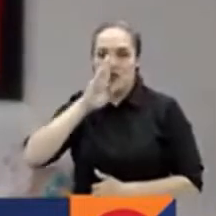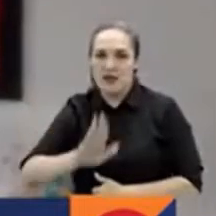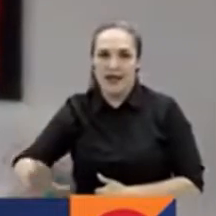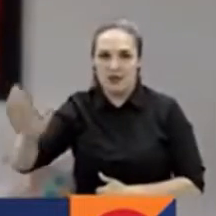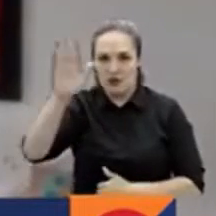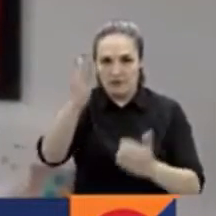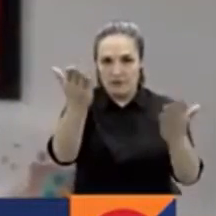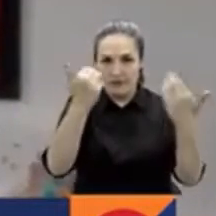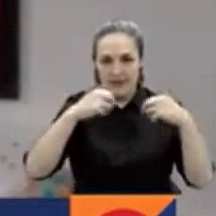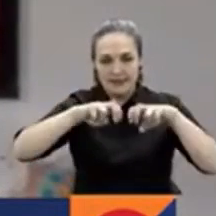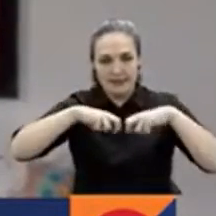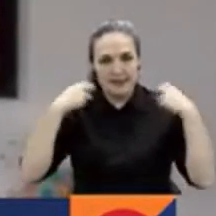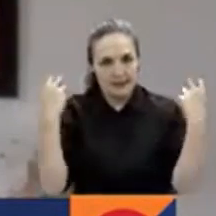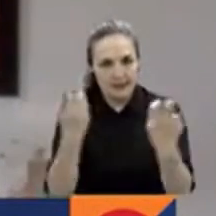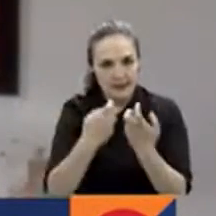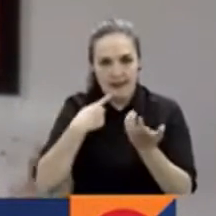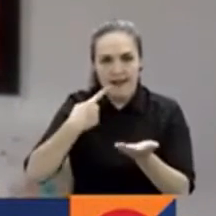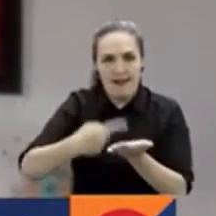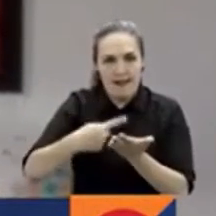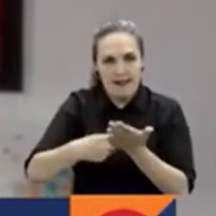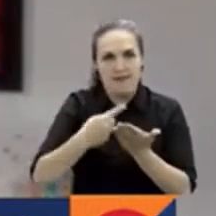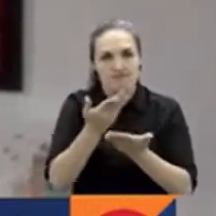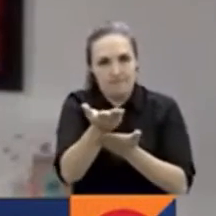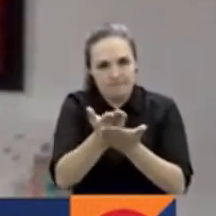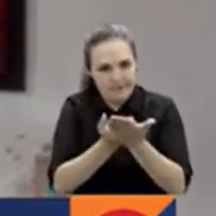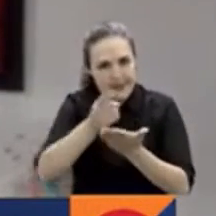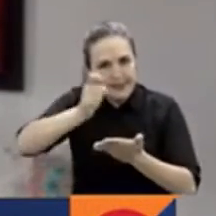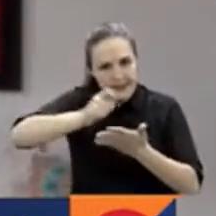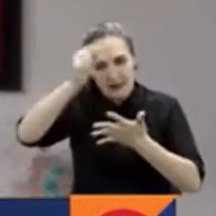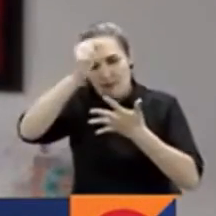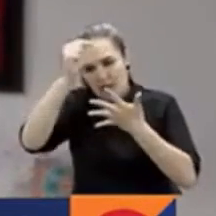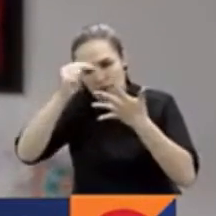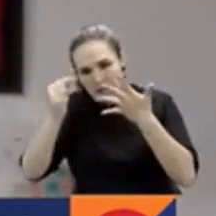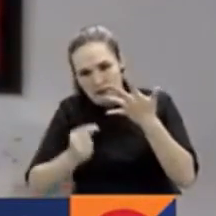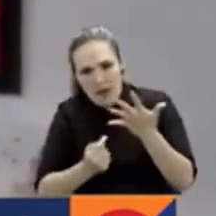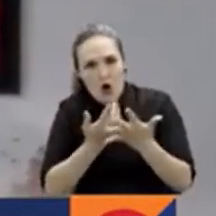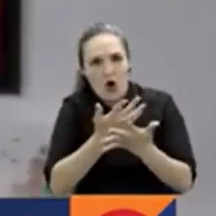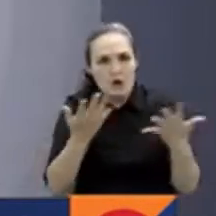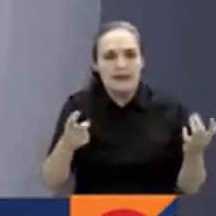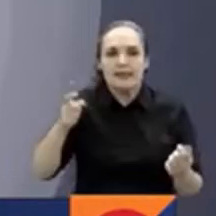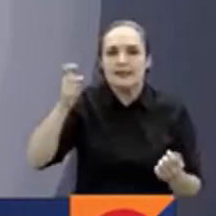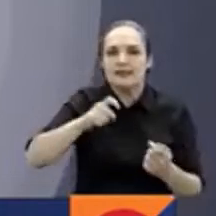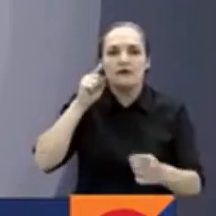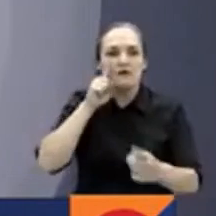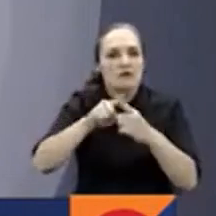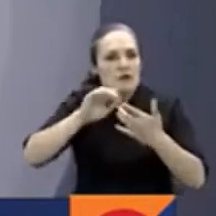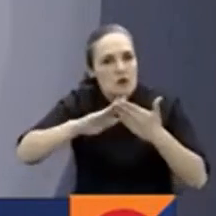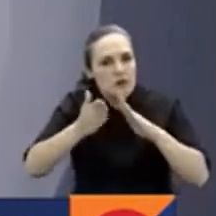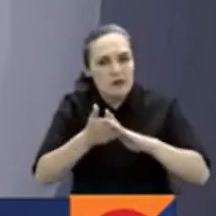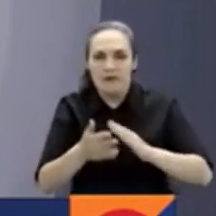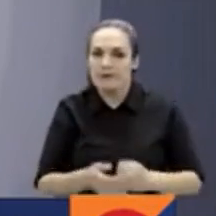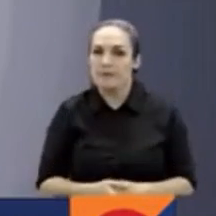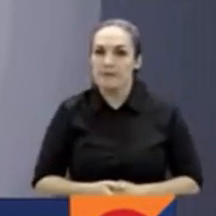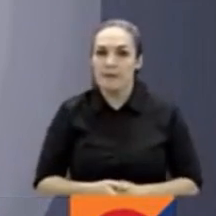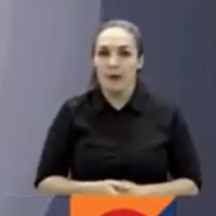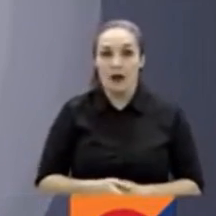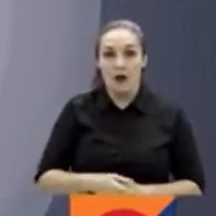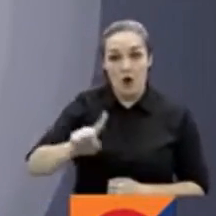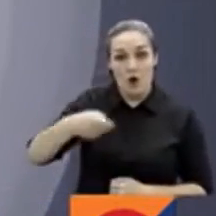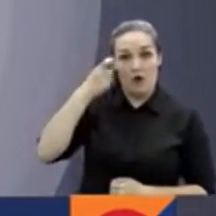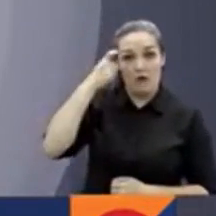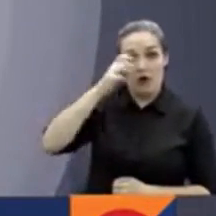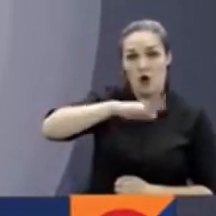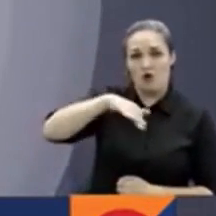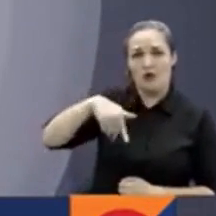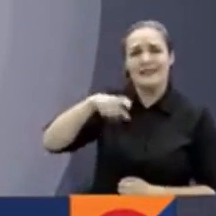sienten, instalen la mesa y escuchen las necesidades o los requerimientos que están pidiendo las comunidades. La prioridad del gobierno de Antioquia